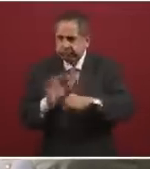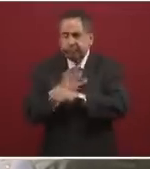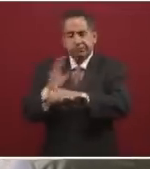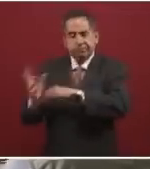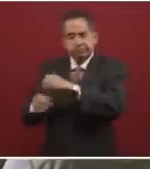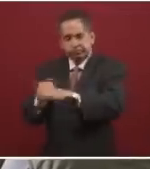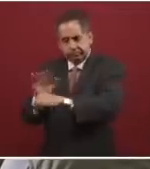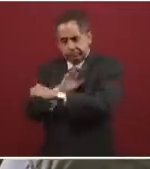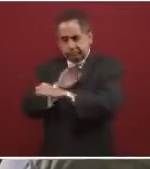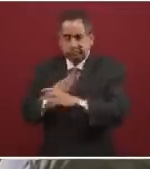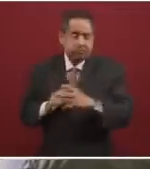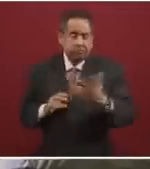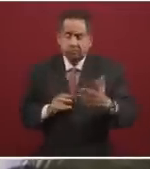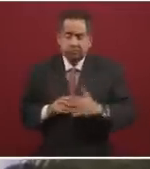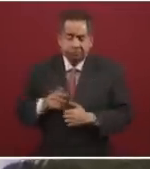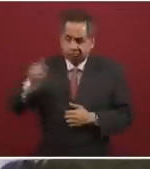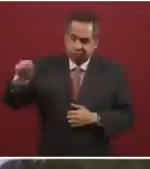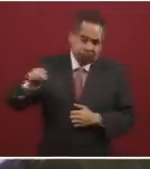y tiene que